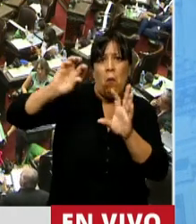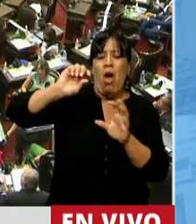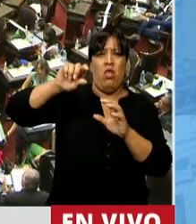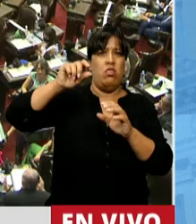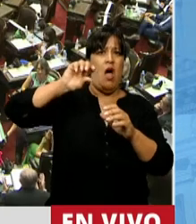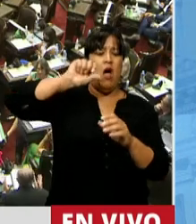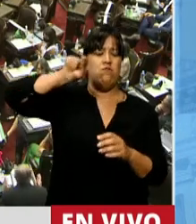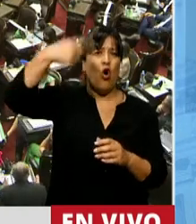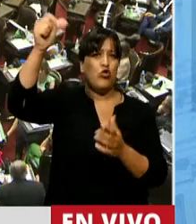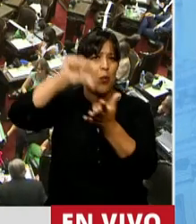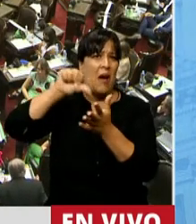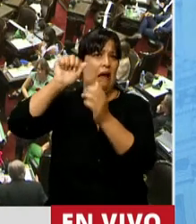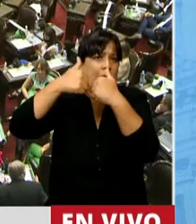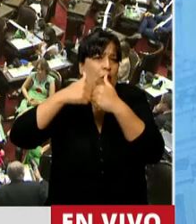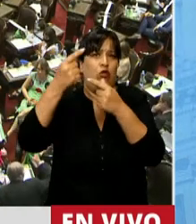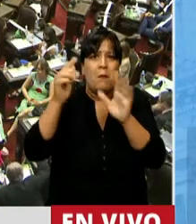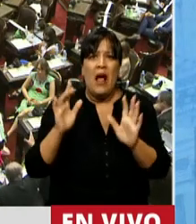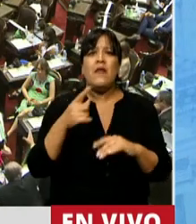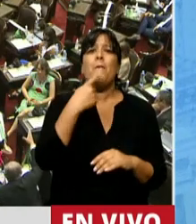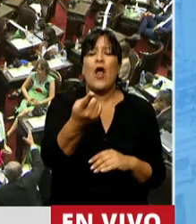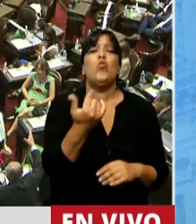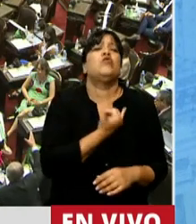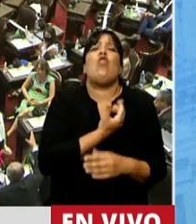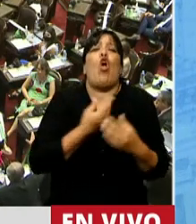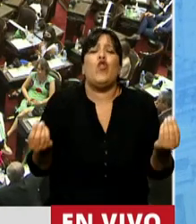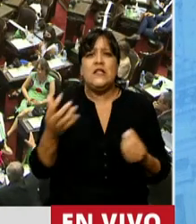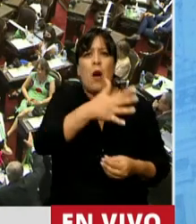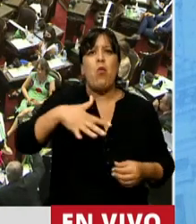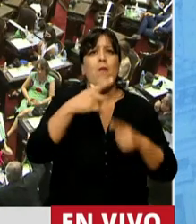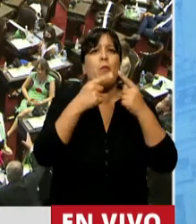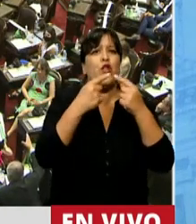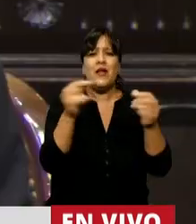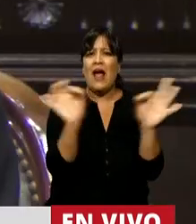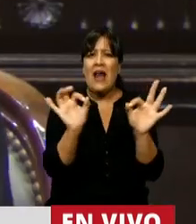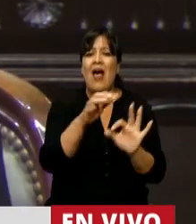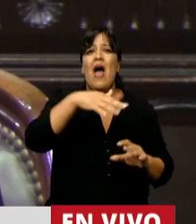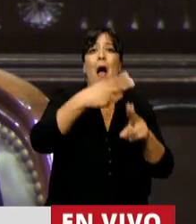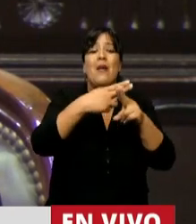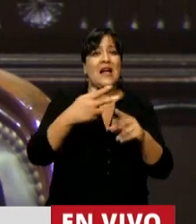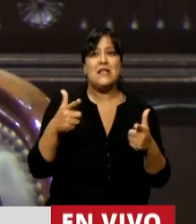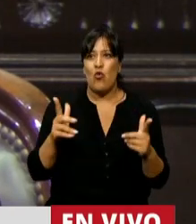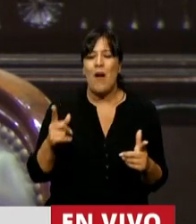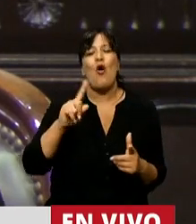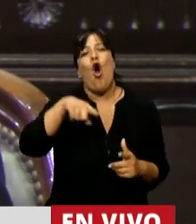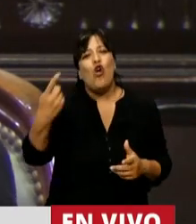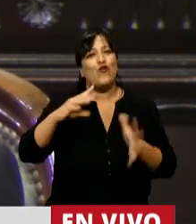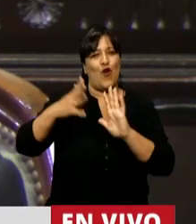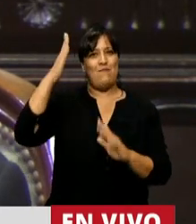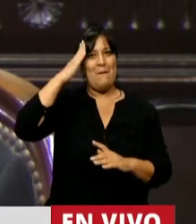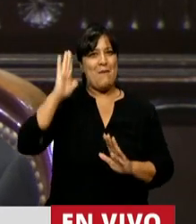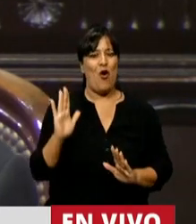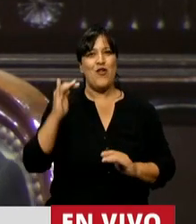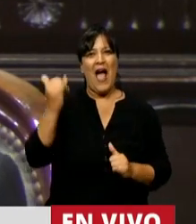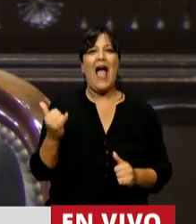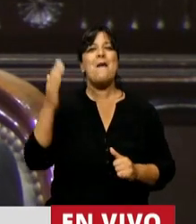se preguntan por qué no está el pueblo acá en la plaza protestando, porque hay otro tipo de memoria, es la